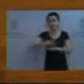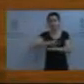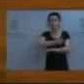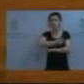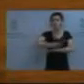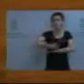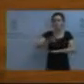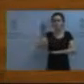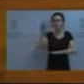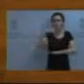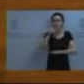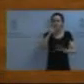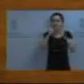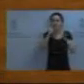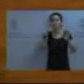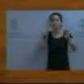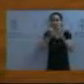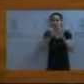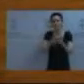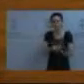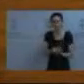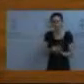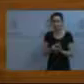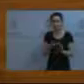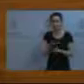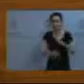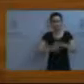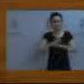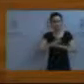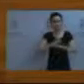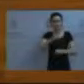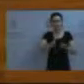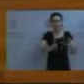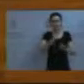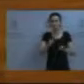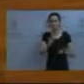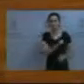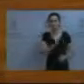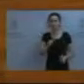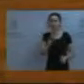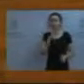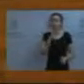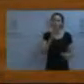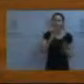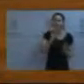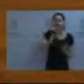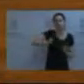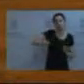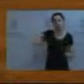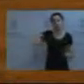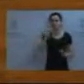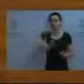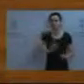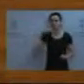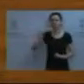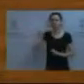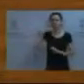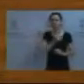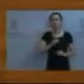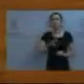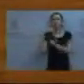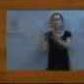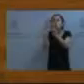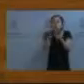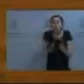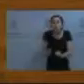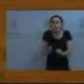case las distintas sentencias de los tribunales superiores de justicia autonómicos que están dictando sentencias en cada una de las autonomías. Por lo tanto, ¿cómo